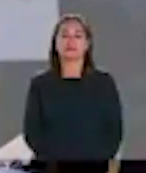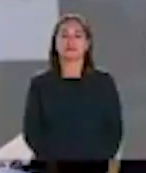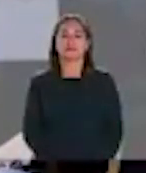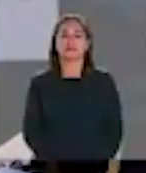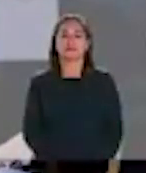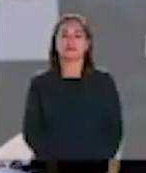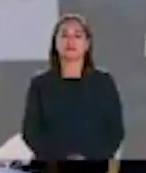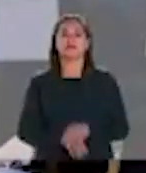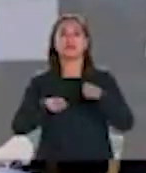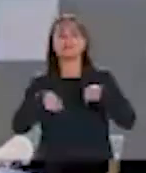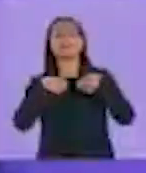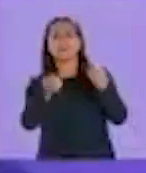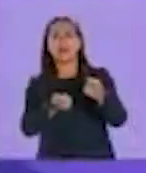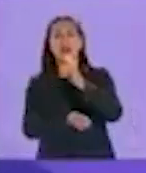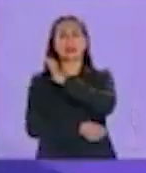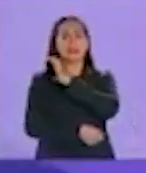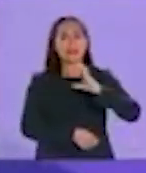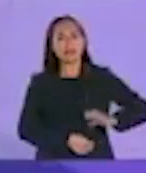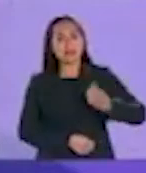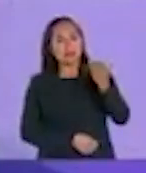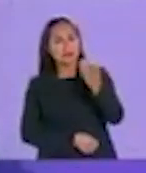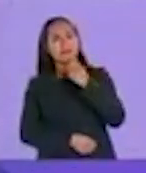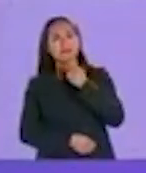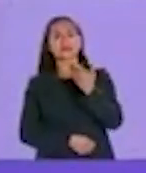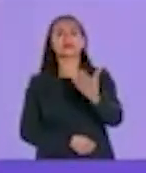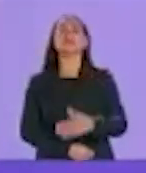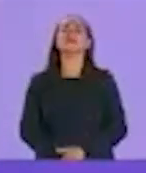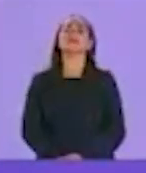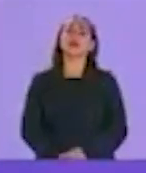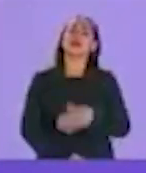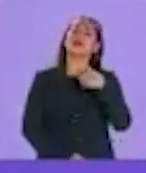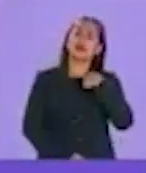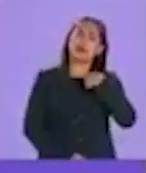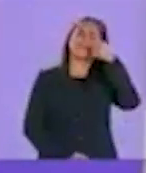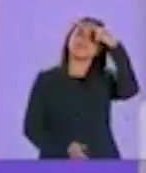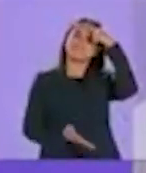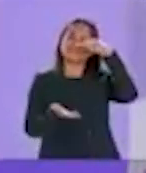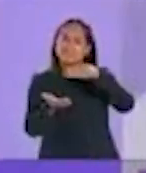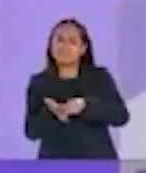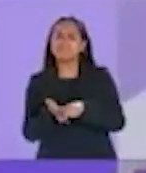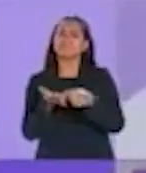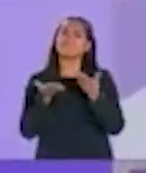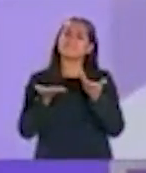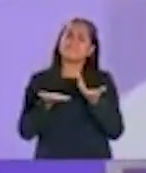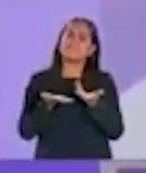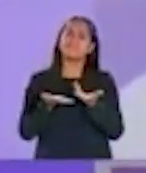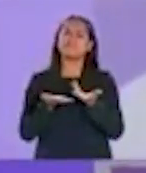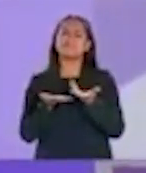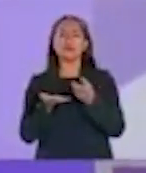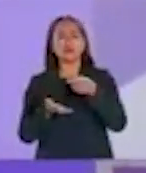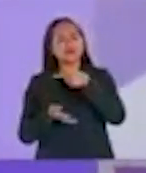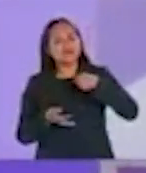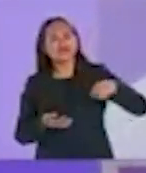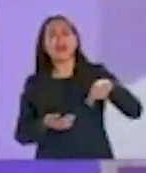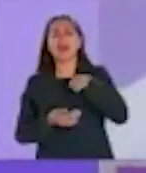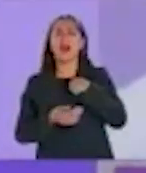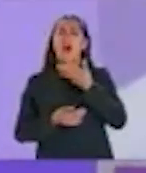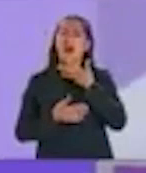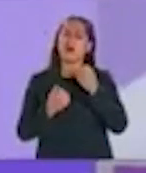yo creo que nosotros tenemos mucha fortaleza cultural